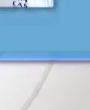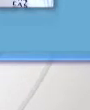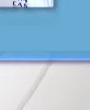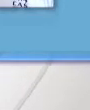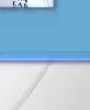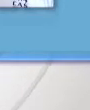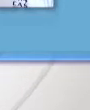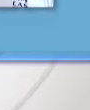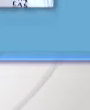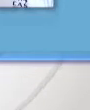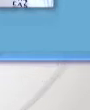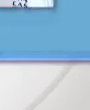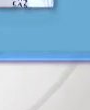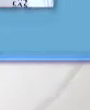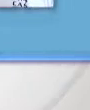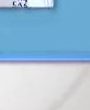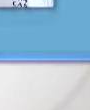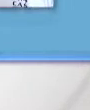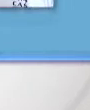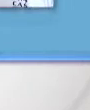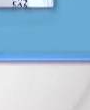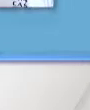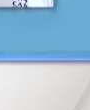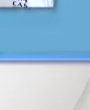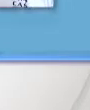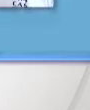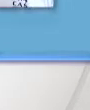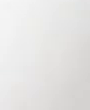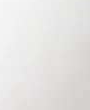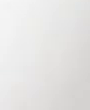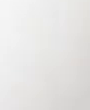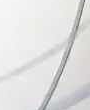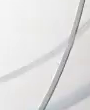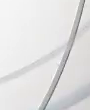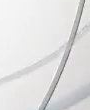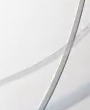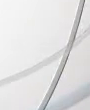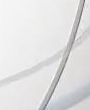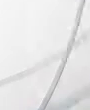fundador y Vocero de la red internacional de anti tauromaquia